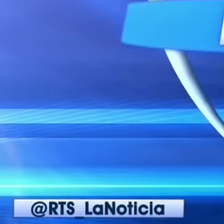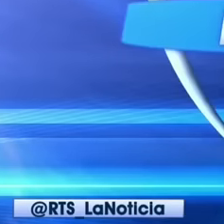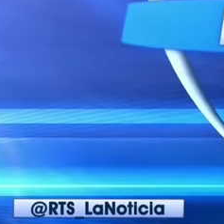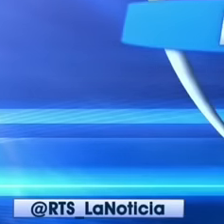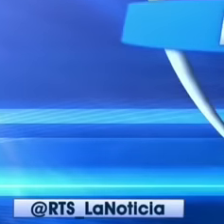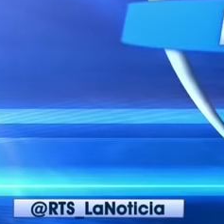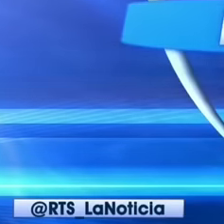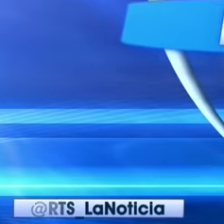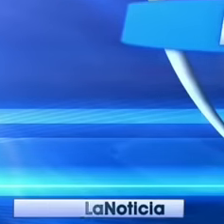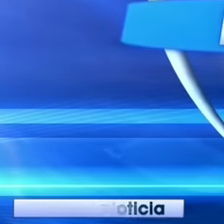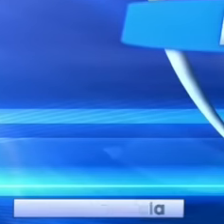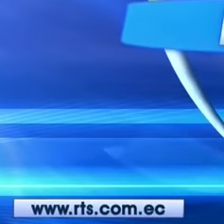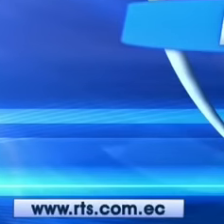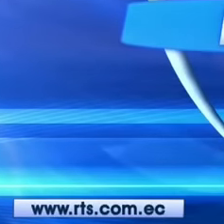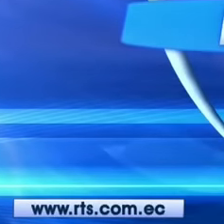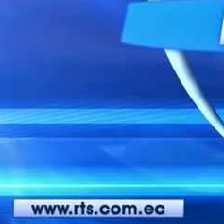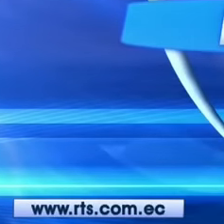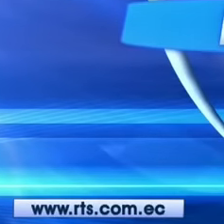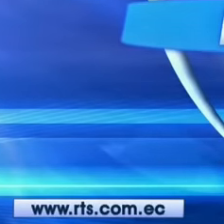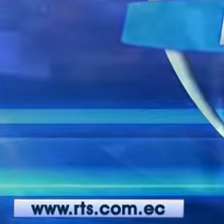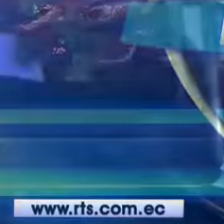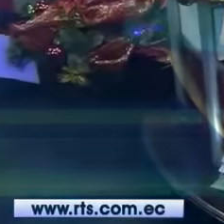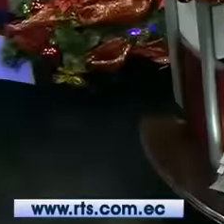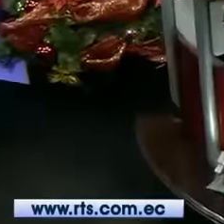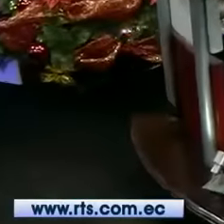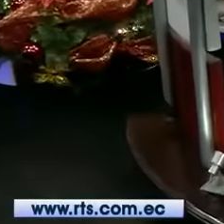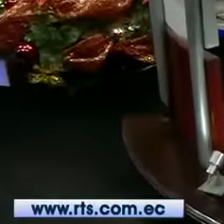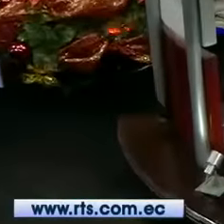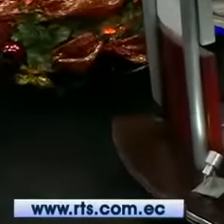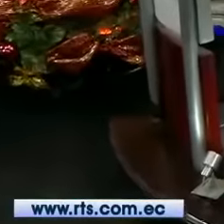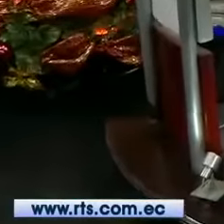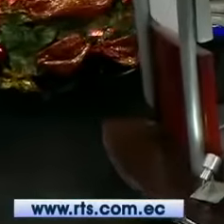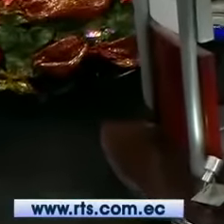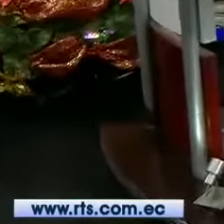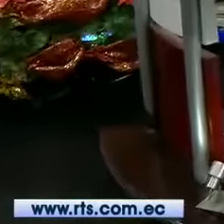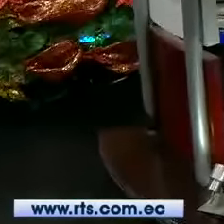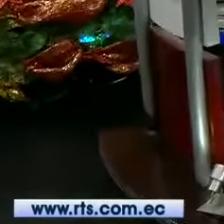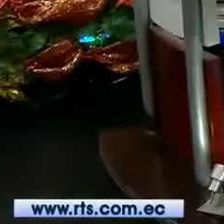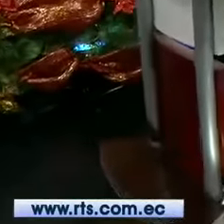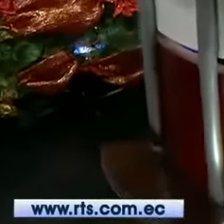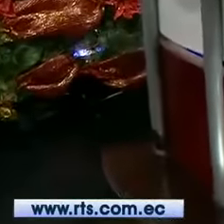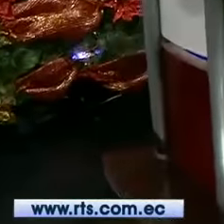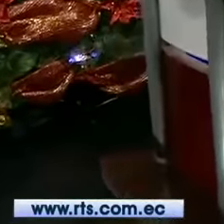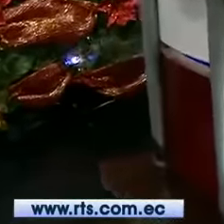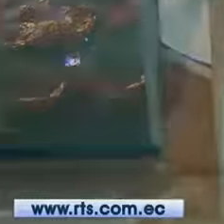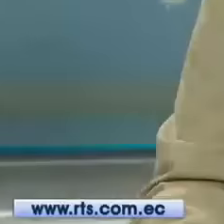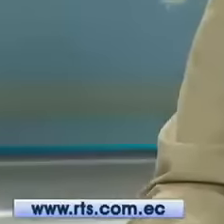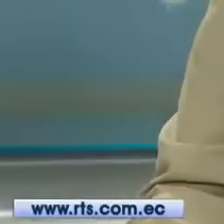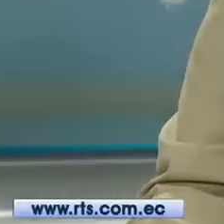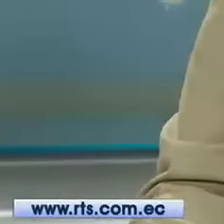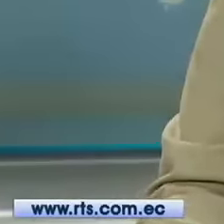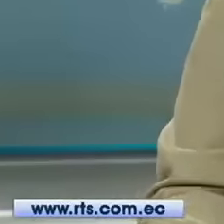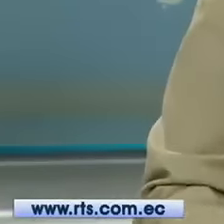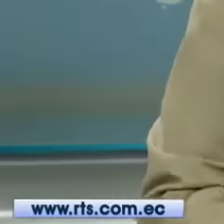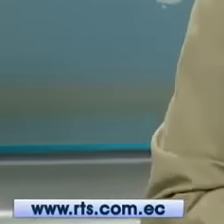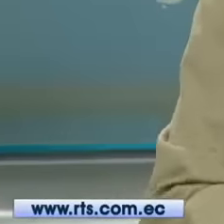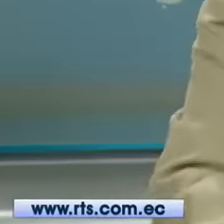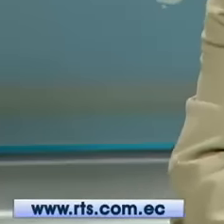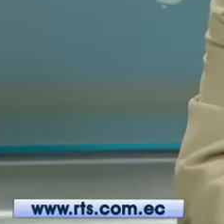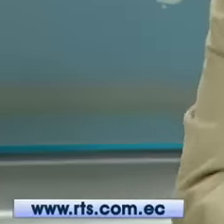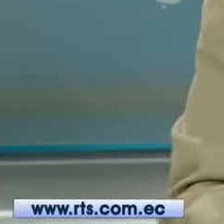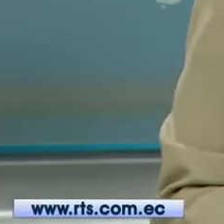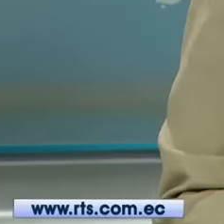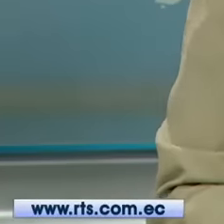siempre en la comunidad. En la mañana y en la noche a nivel nacional. Amigos televidentes, ¿cómo están? Muy buenas